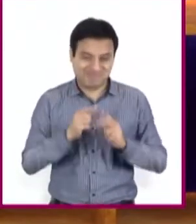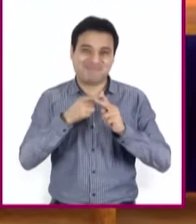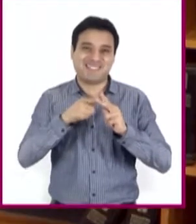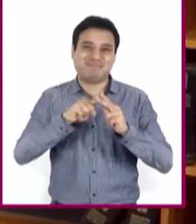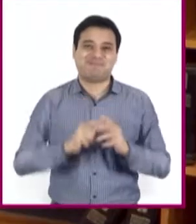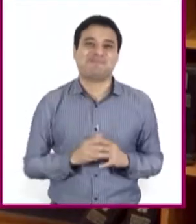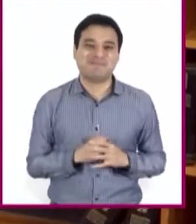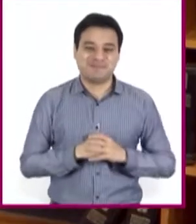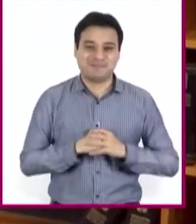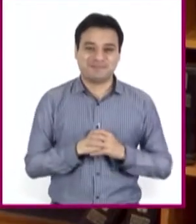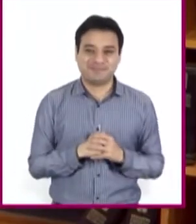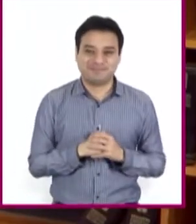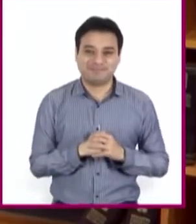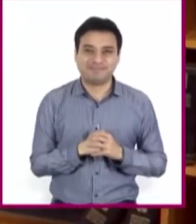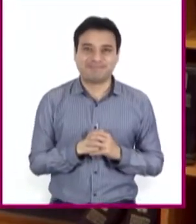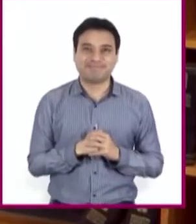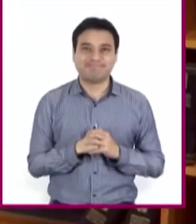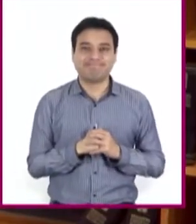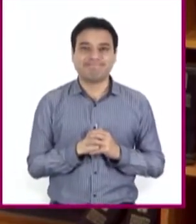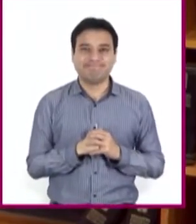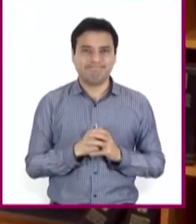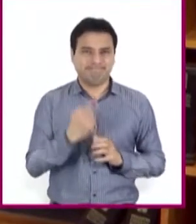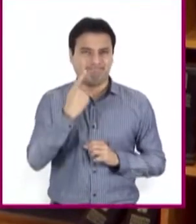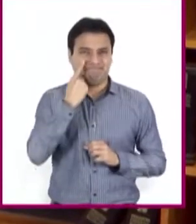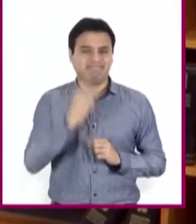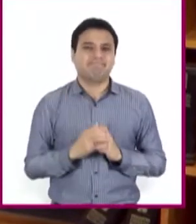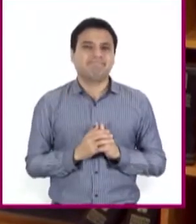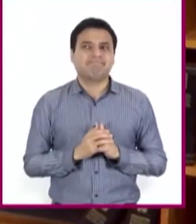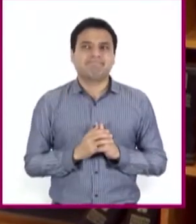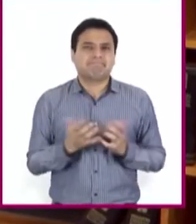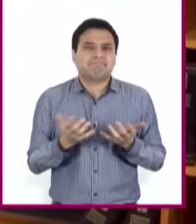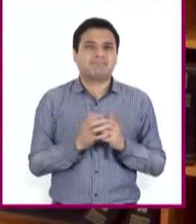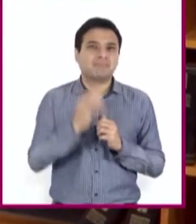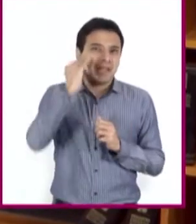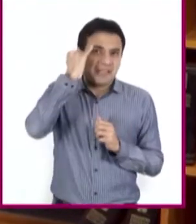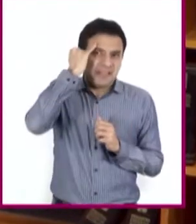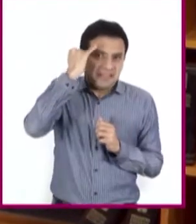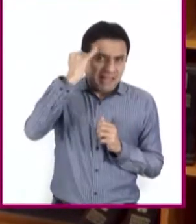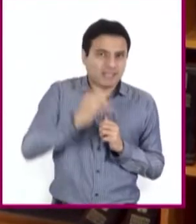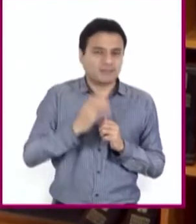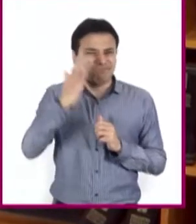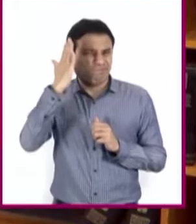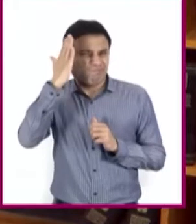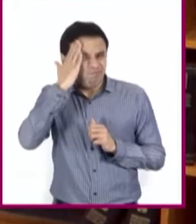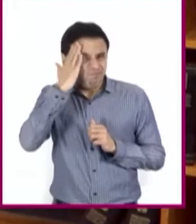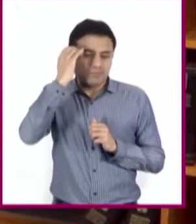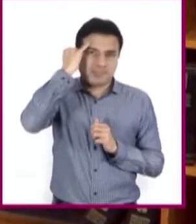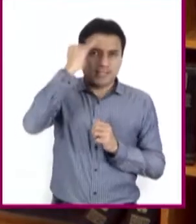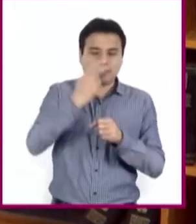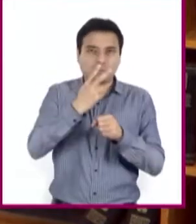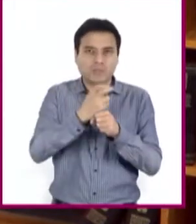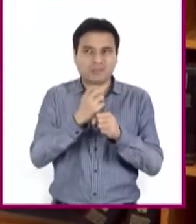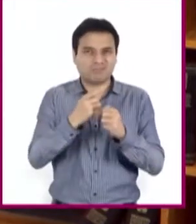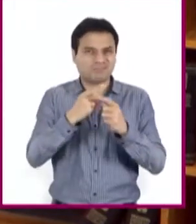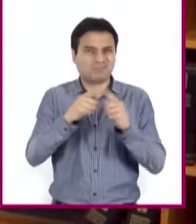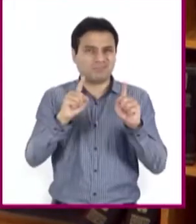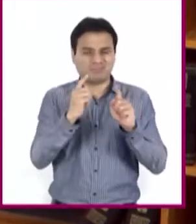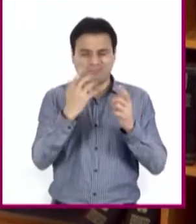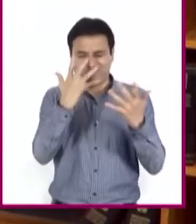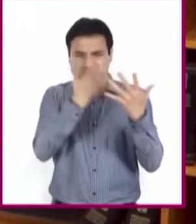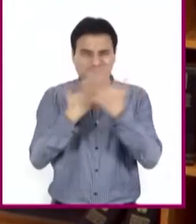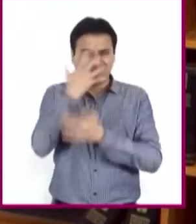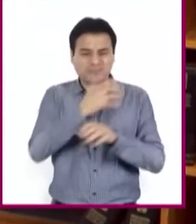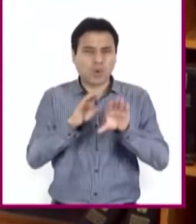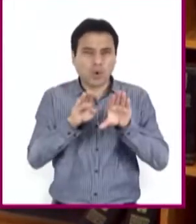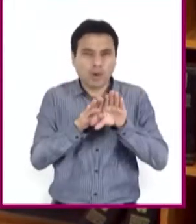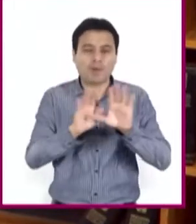comenzar. Antes de explicarles cómo diferenciar las ideas primarias de secundarias, debemos de recordar